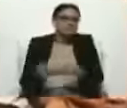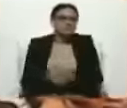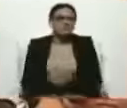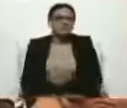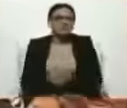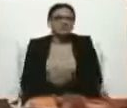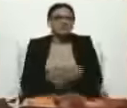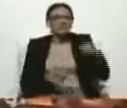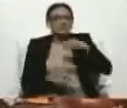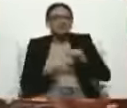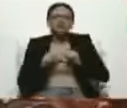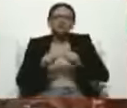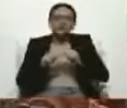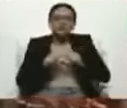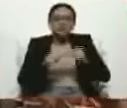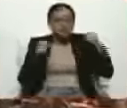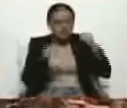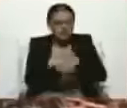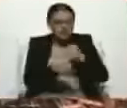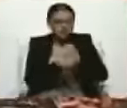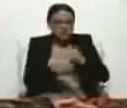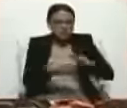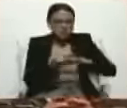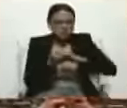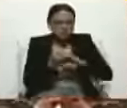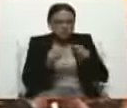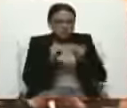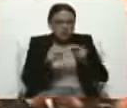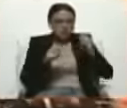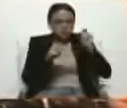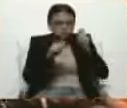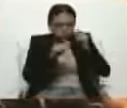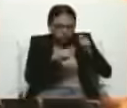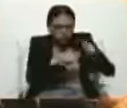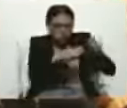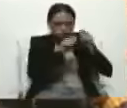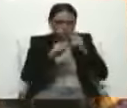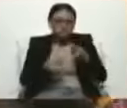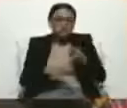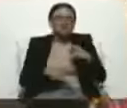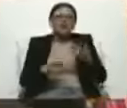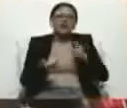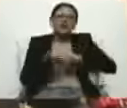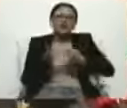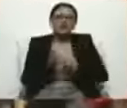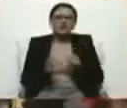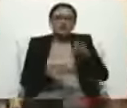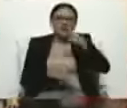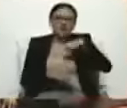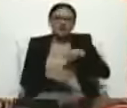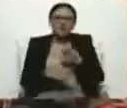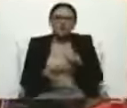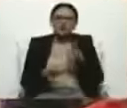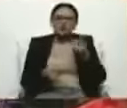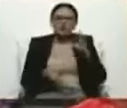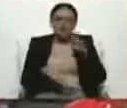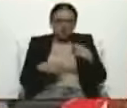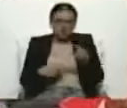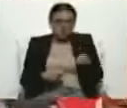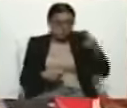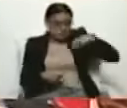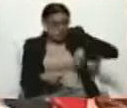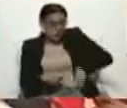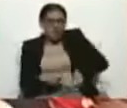humano, que a un país le saquen, de cada 100 dólares le saquen 99. Imaginemos al ser